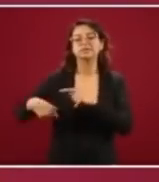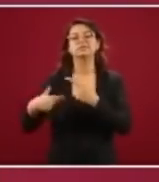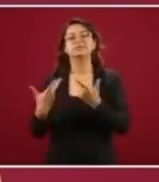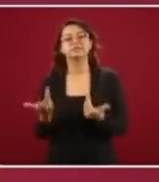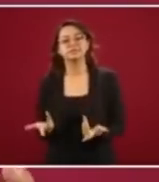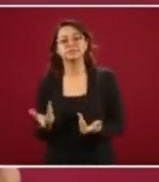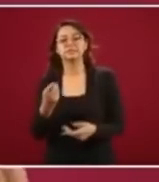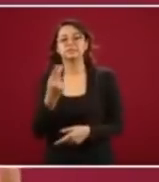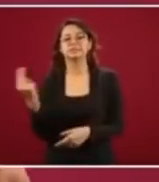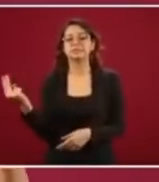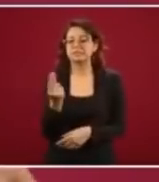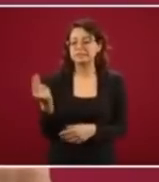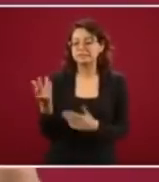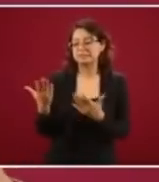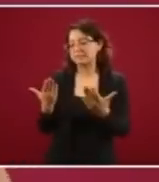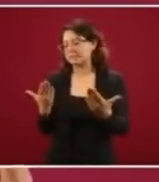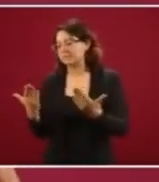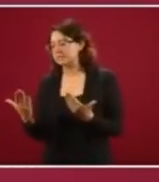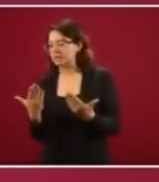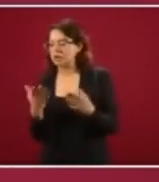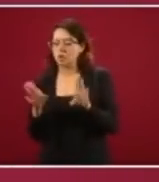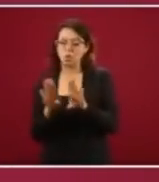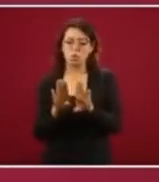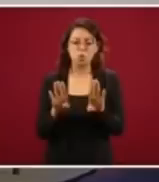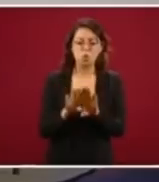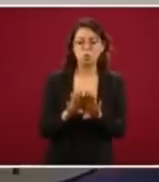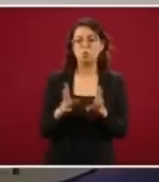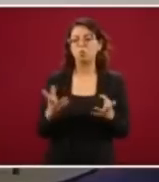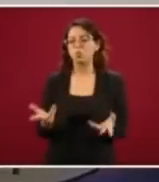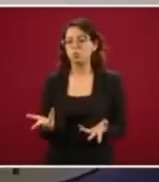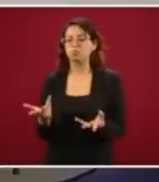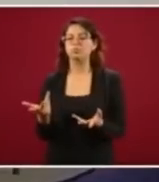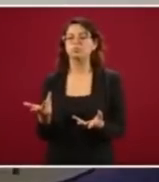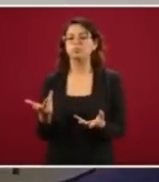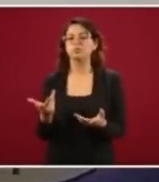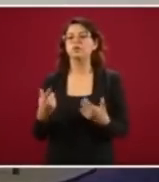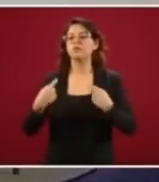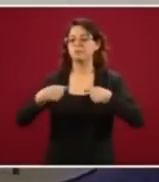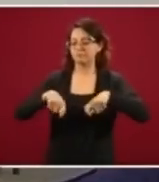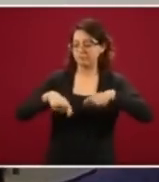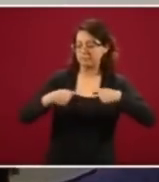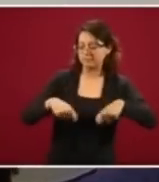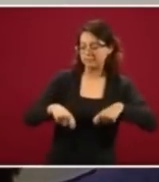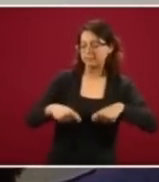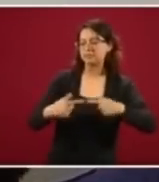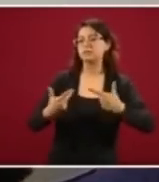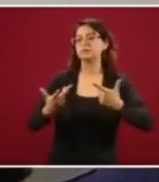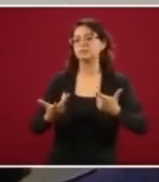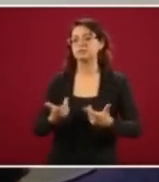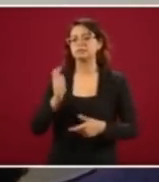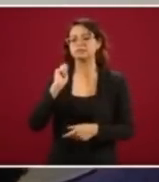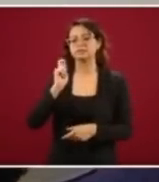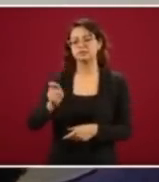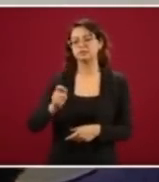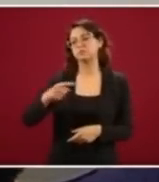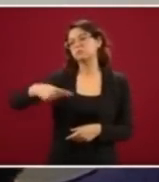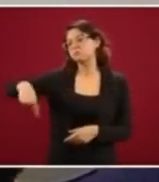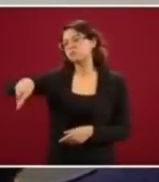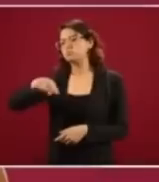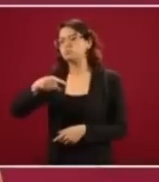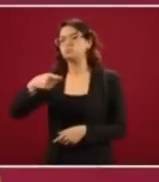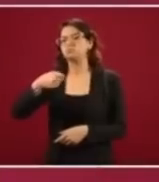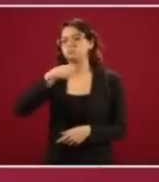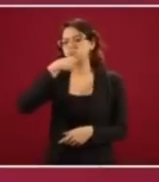necesitamos buscar un esquema de entrada que sea tan flexible como es ahora, es decir, que ellos puedan